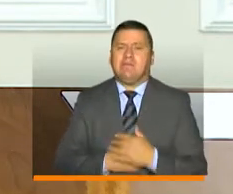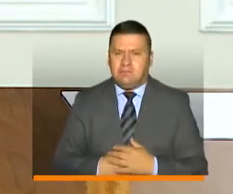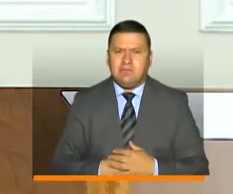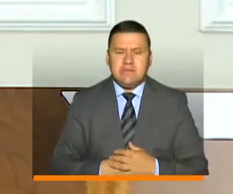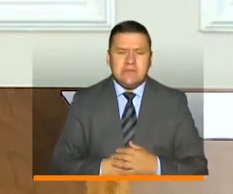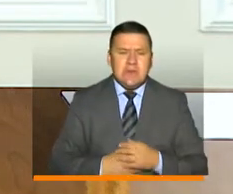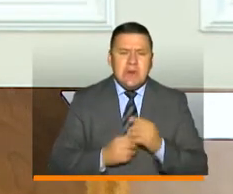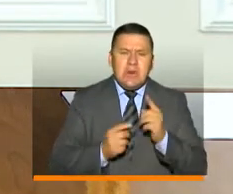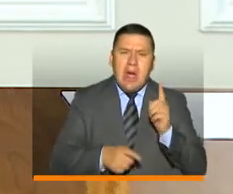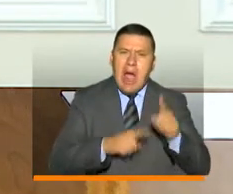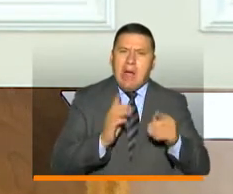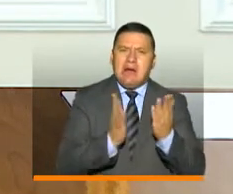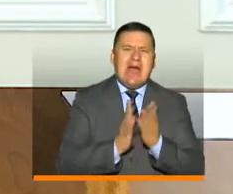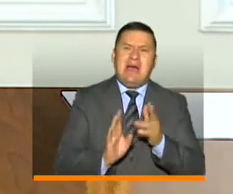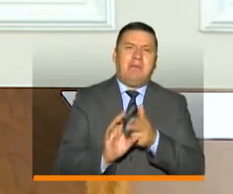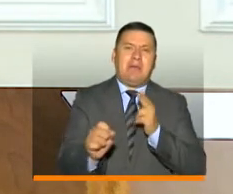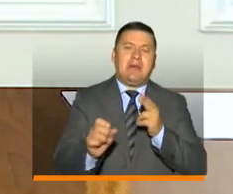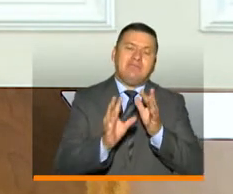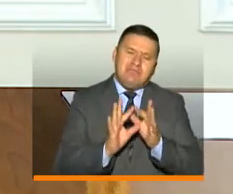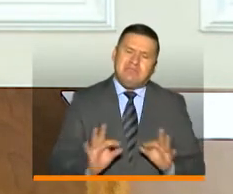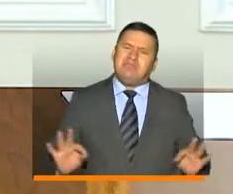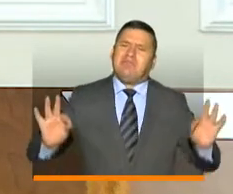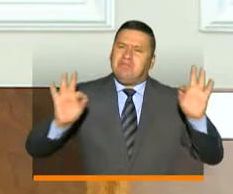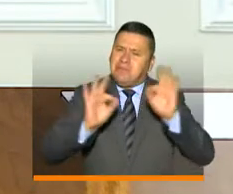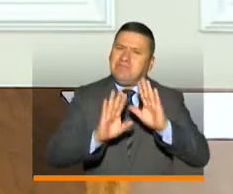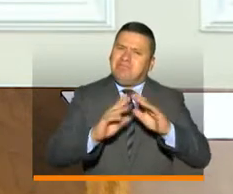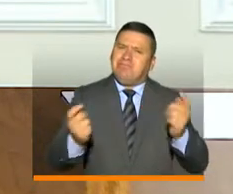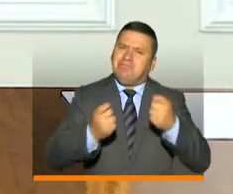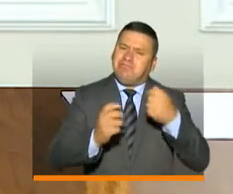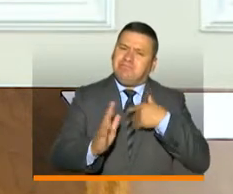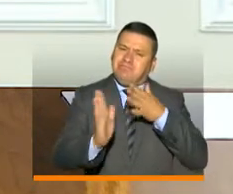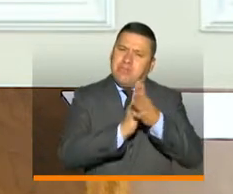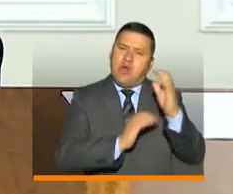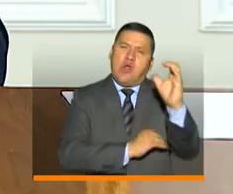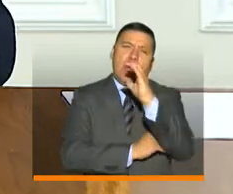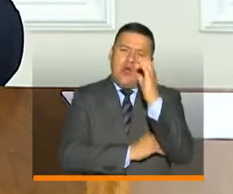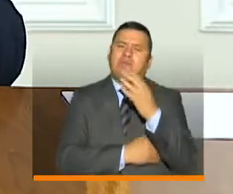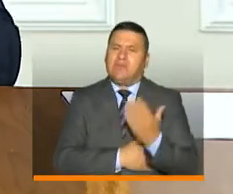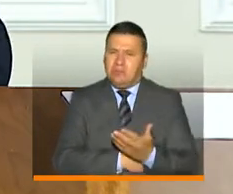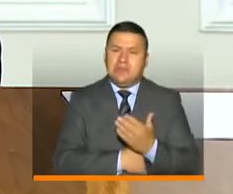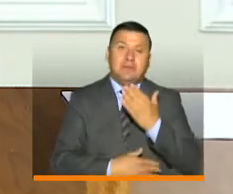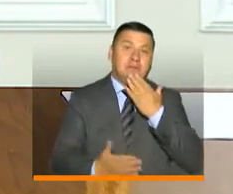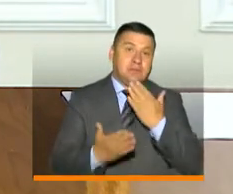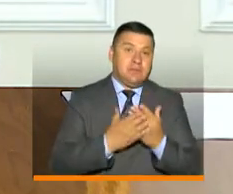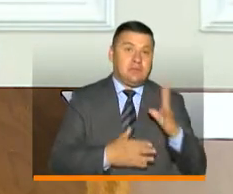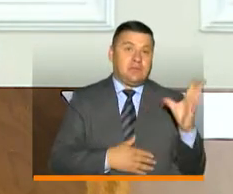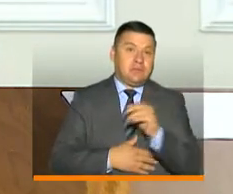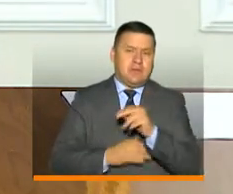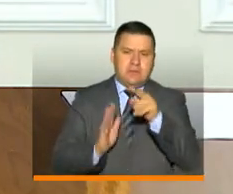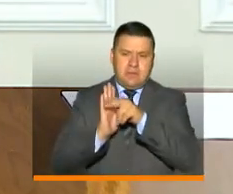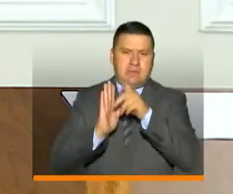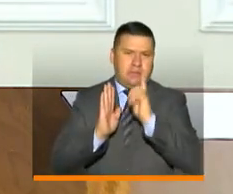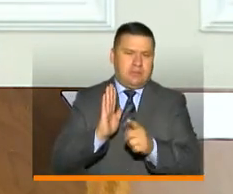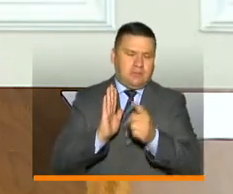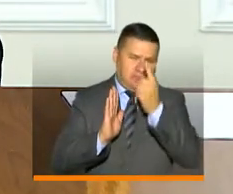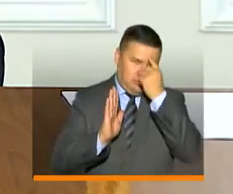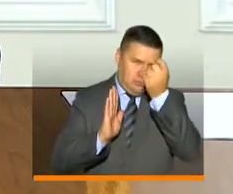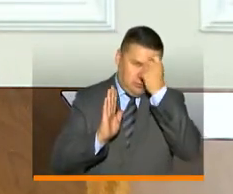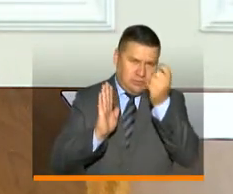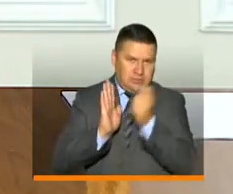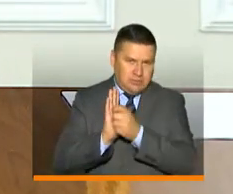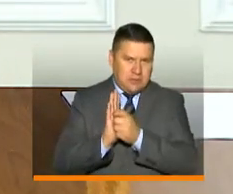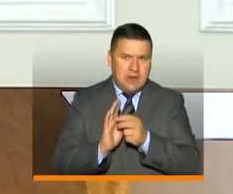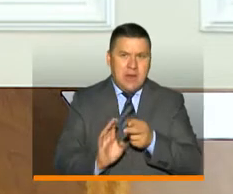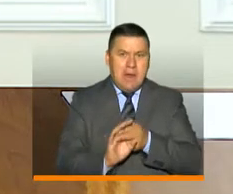hemos perdido también algunos estudiantes, pero importante también contarle a los colombianos que gracias a todas las medidas que se han tomado,